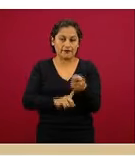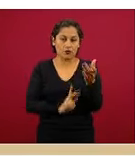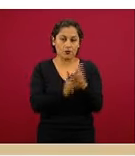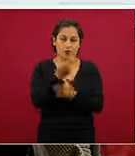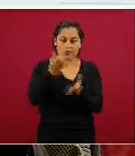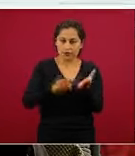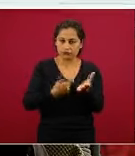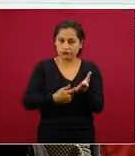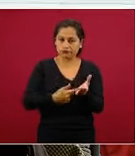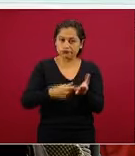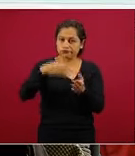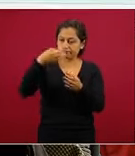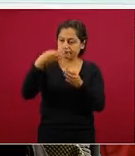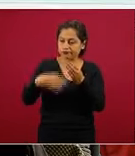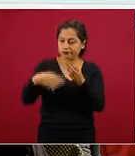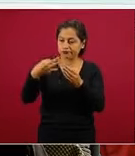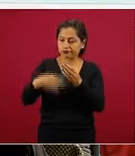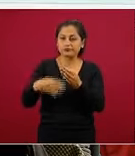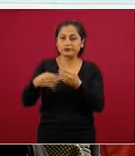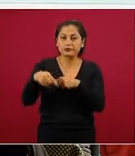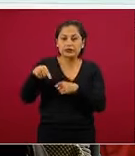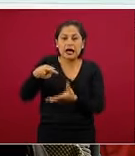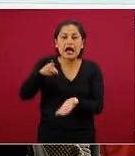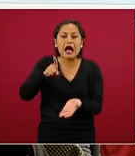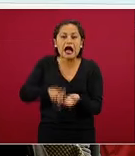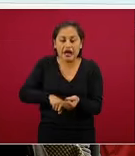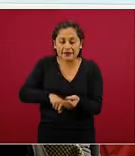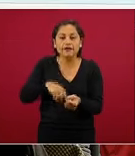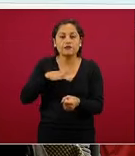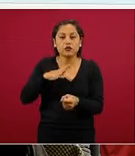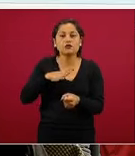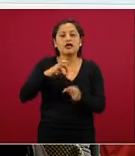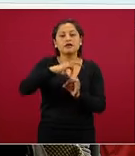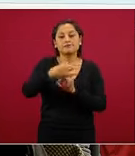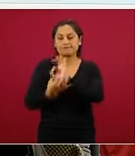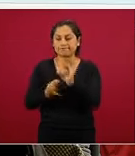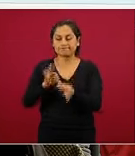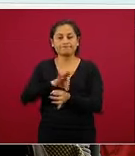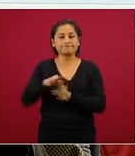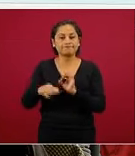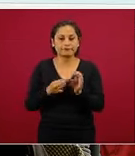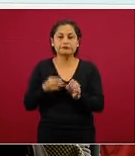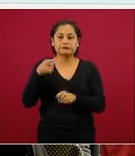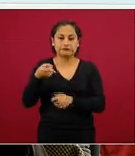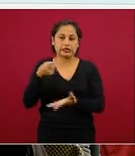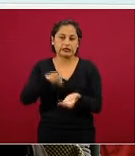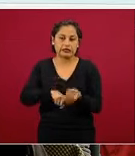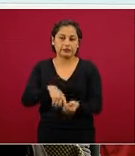ahí es en donde se encuentran las moléculas biológicamente activas. La que sigue, por favor.